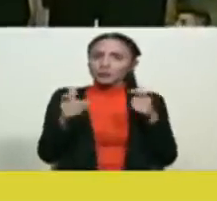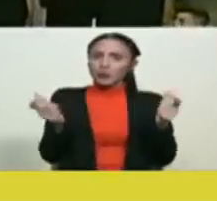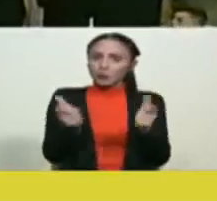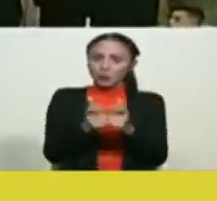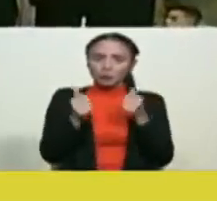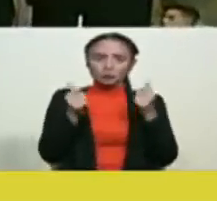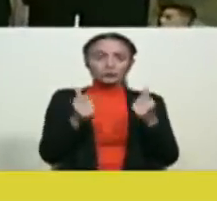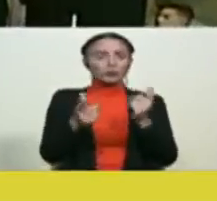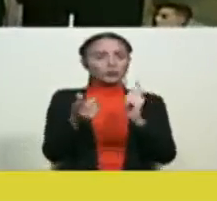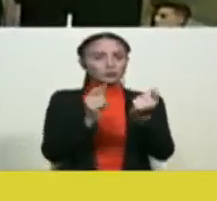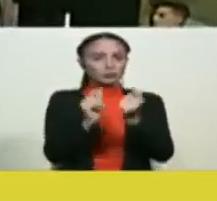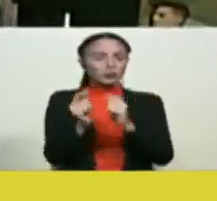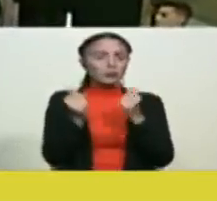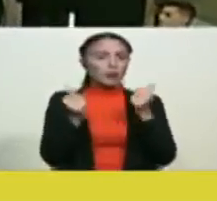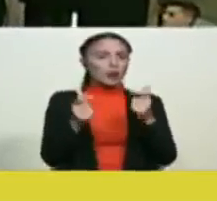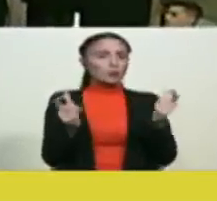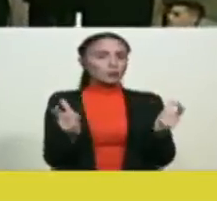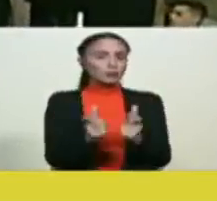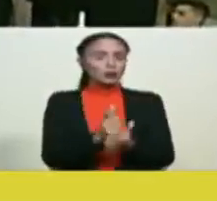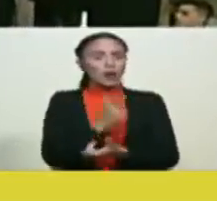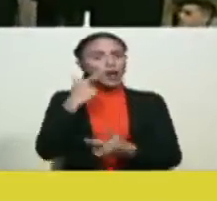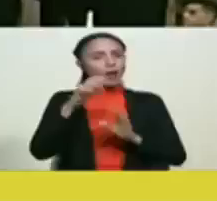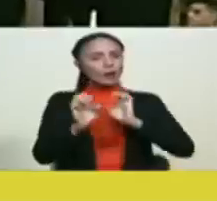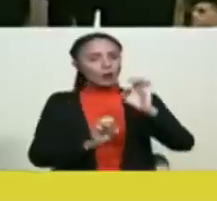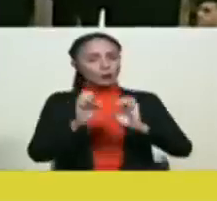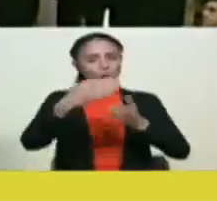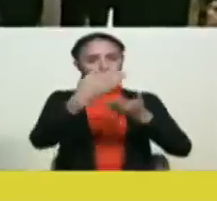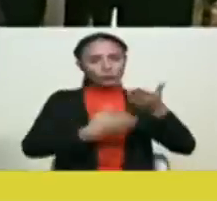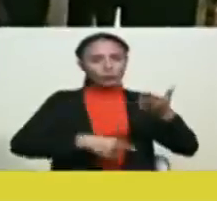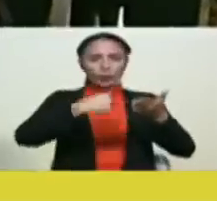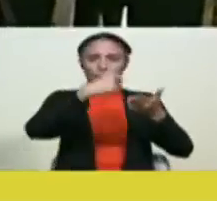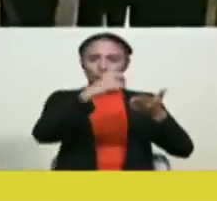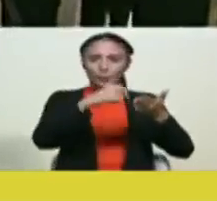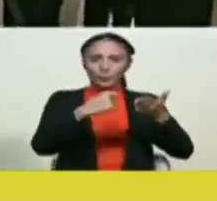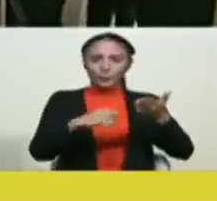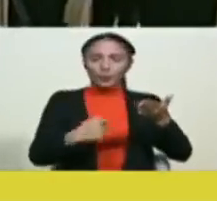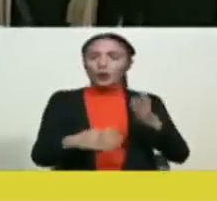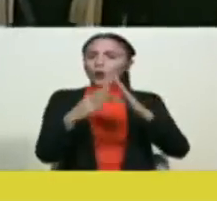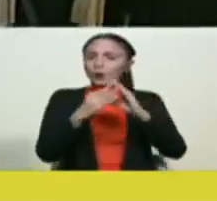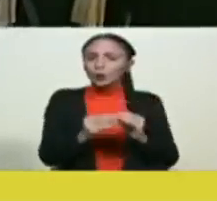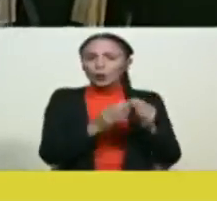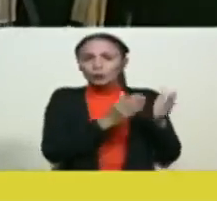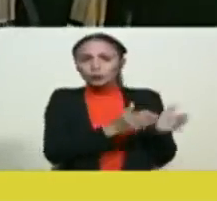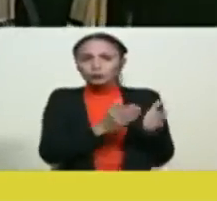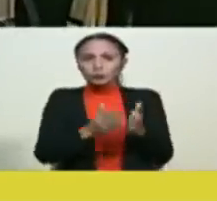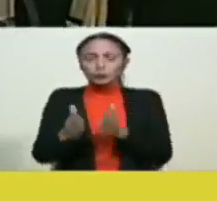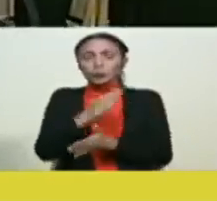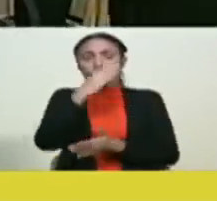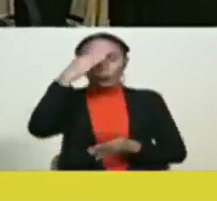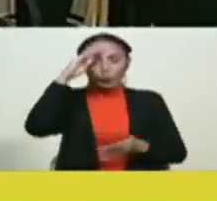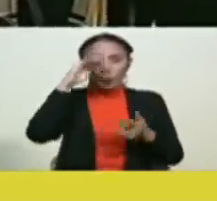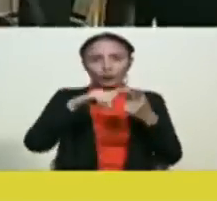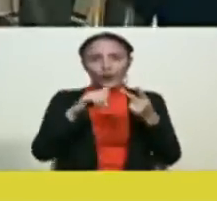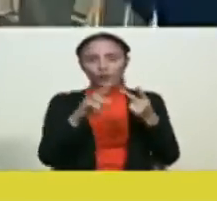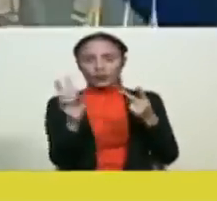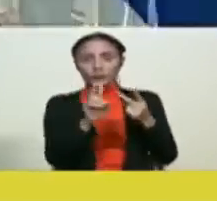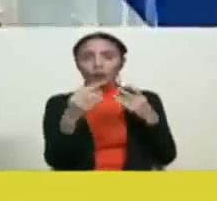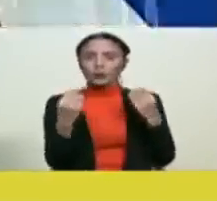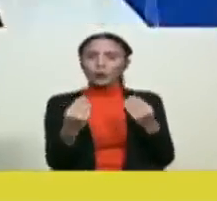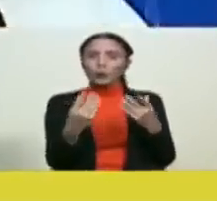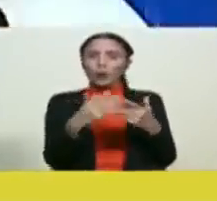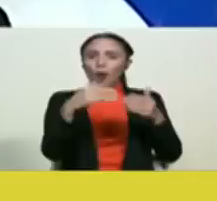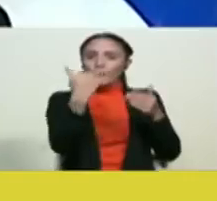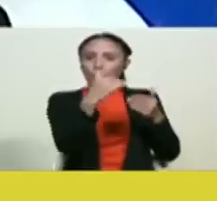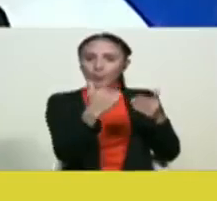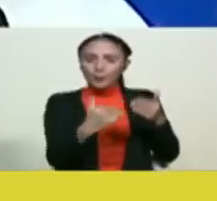informar de revisión de toda la cooperación cuba-venezuela de toda la cooperación en